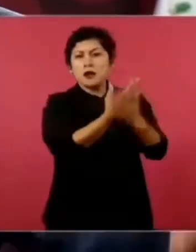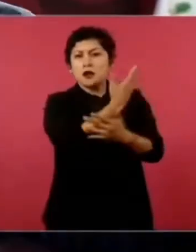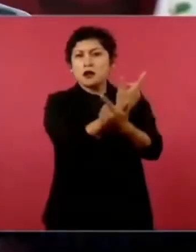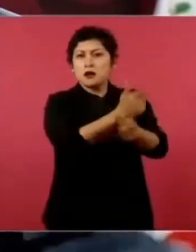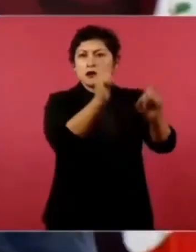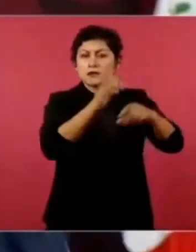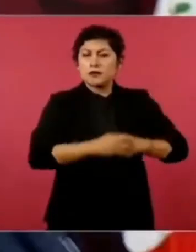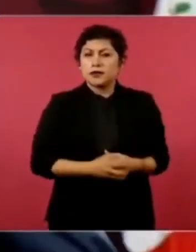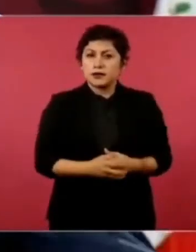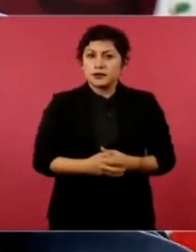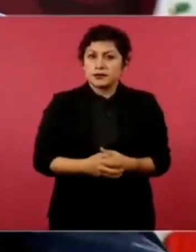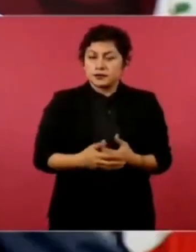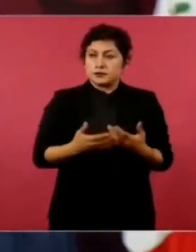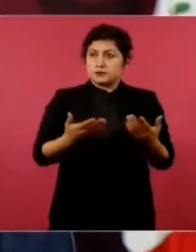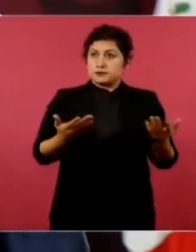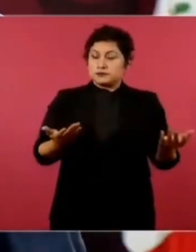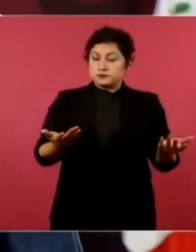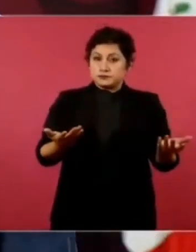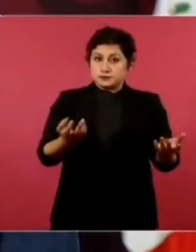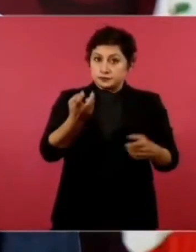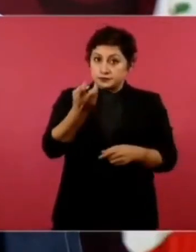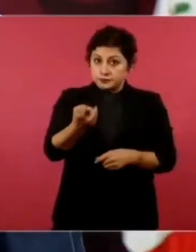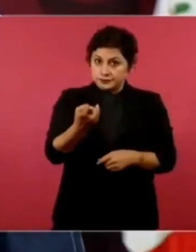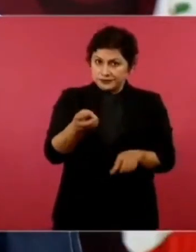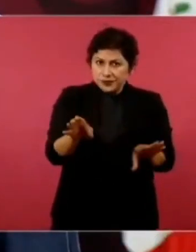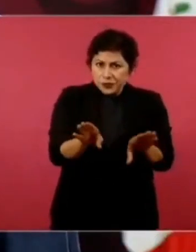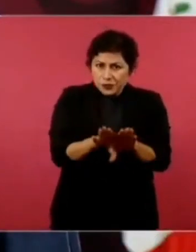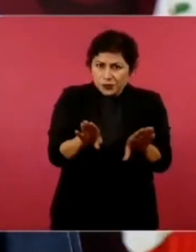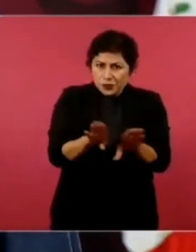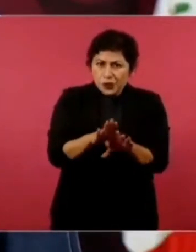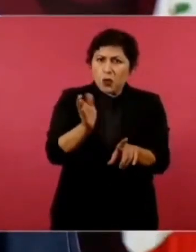todavía con los sabadazos?